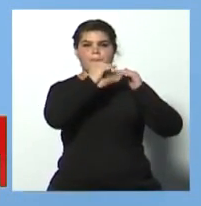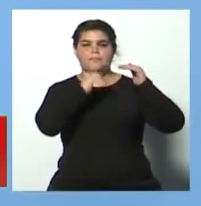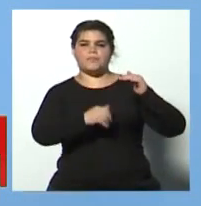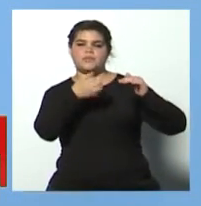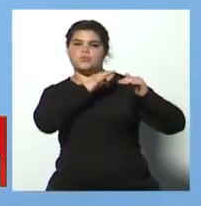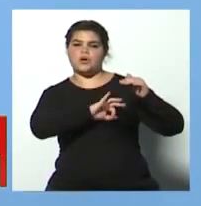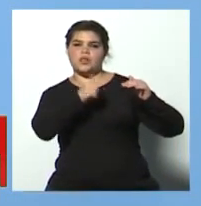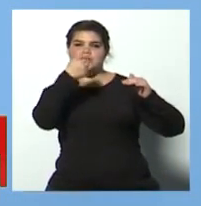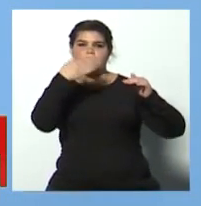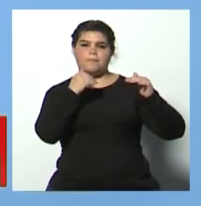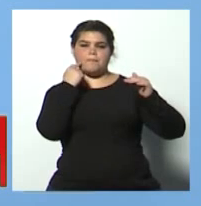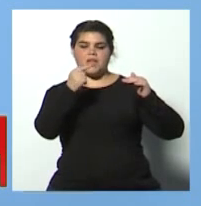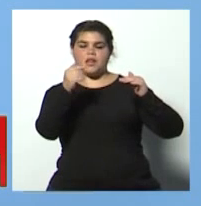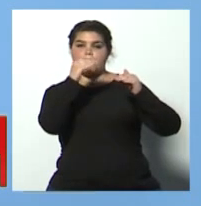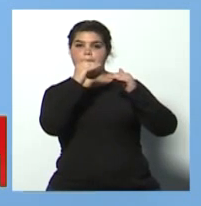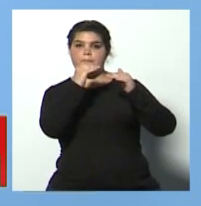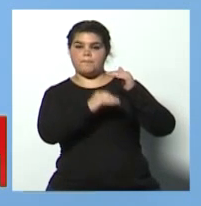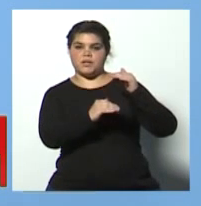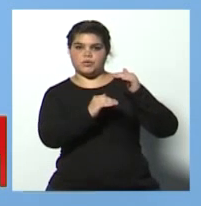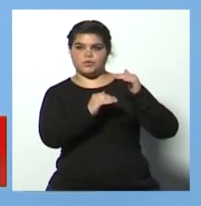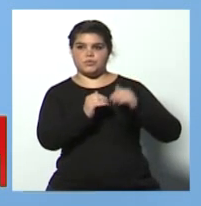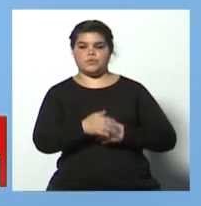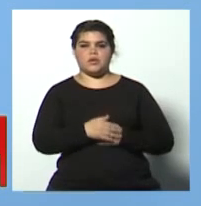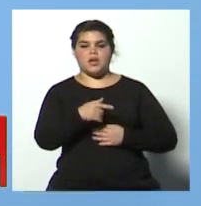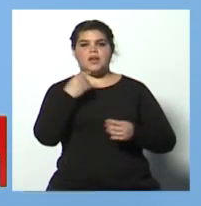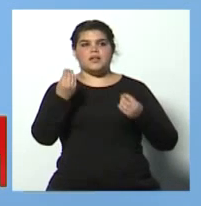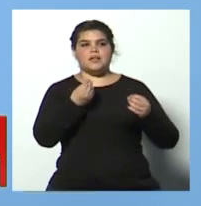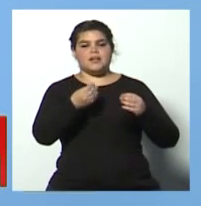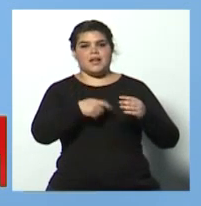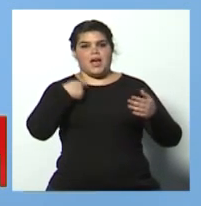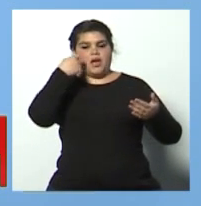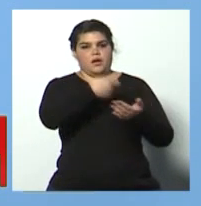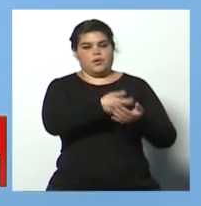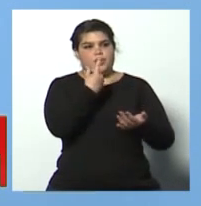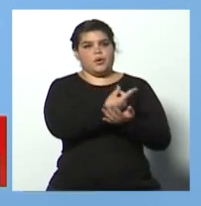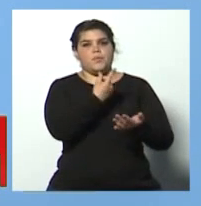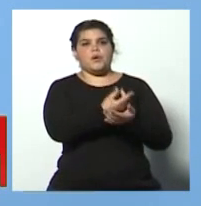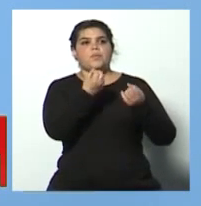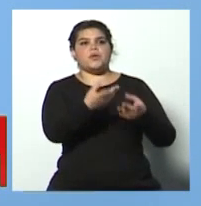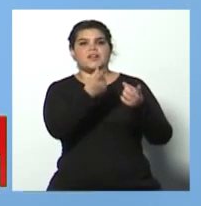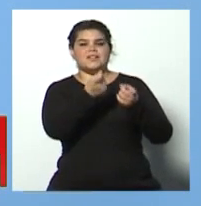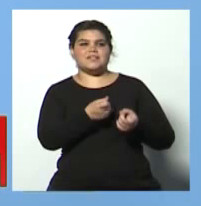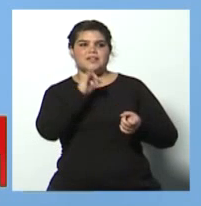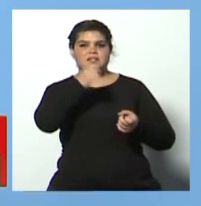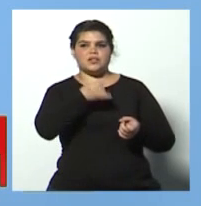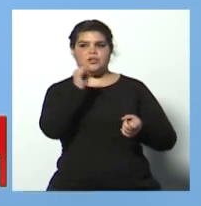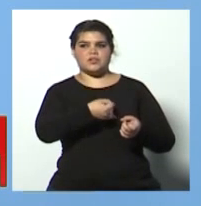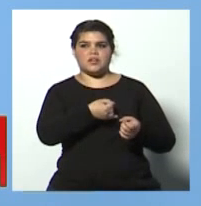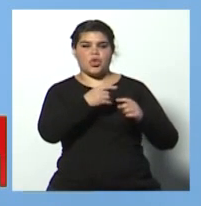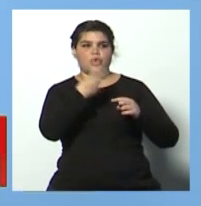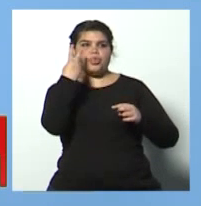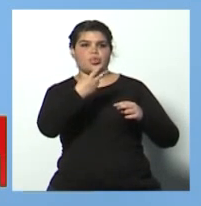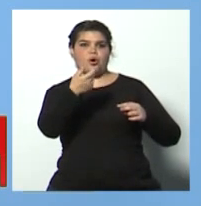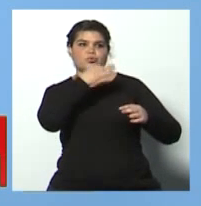6.000 pesos. Es un margen grande teniendo en cuenta de que no pueden acceder a este dólar ahorro porque se necesita 2 salarios mínimo vital y